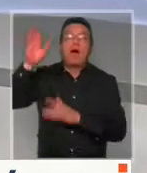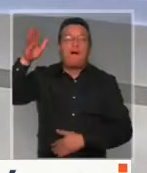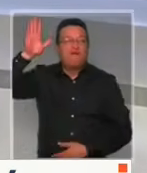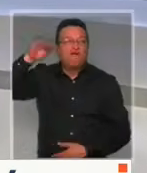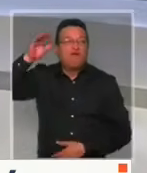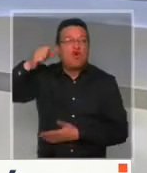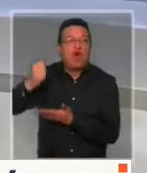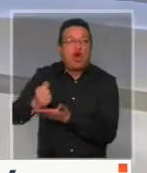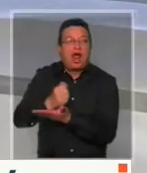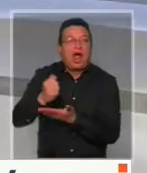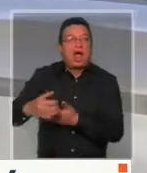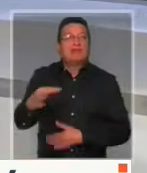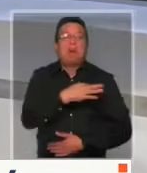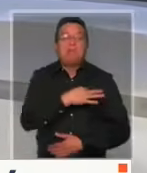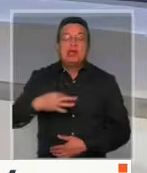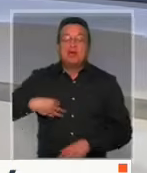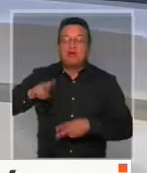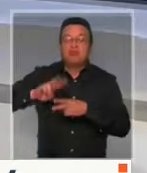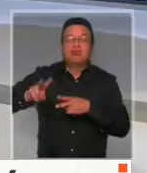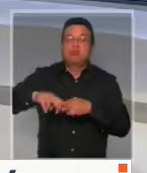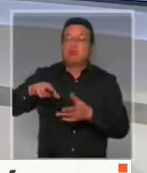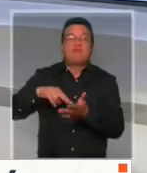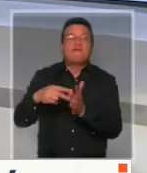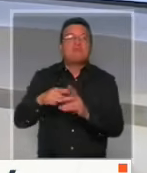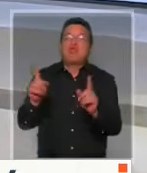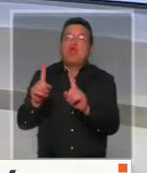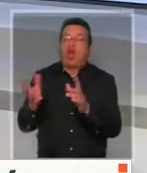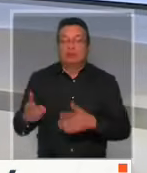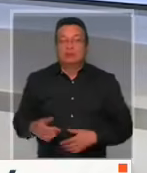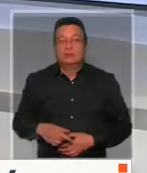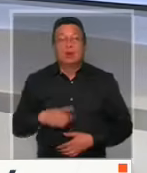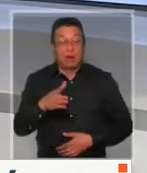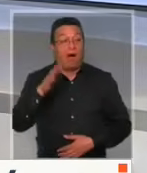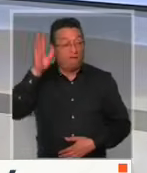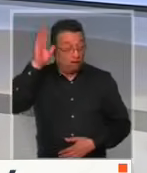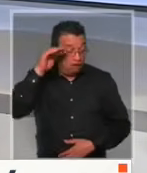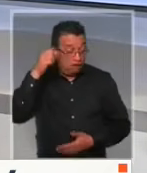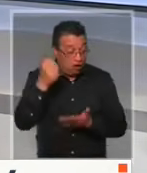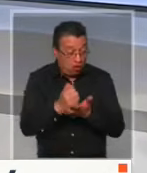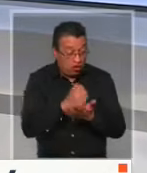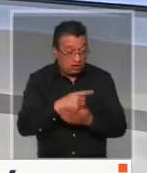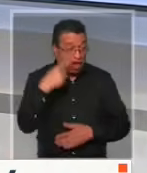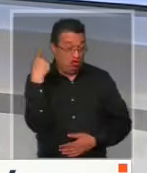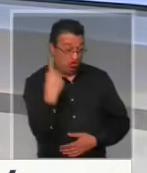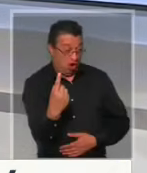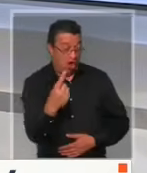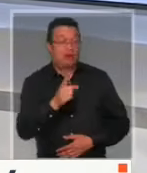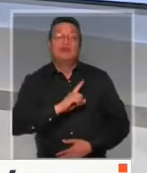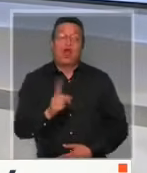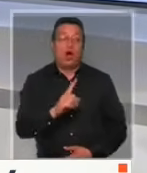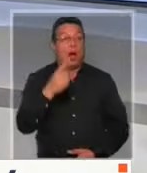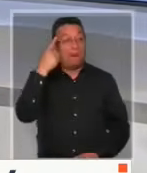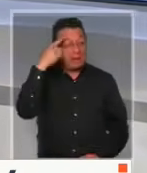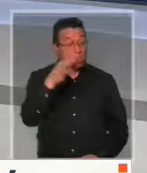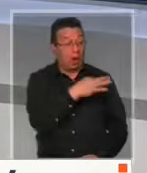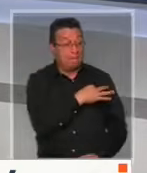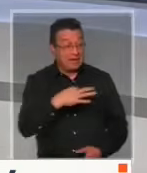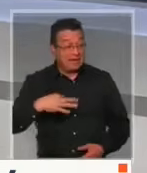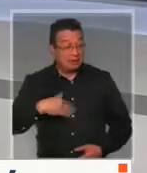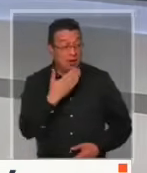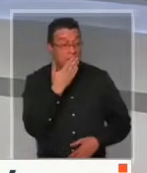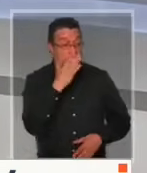más ministerio, no resuelve el problema? O sea, crear burocracia por sí solo, no. Pero tener un ministerio